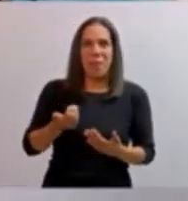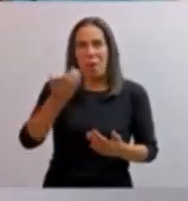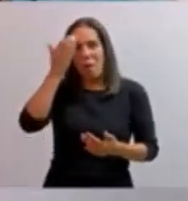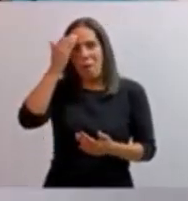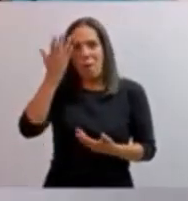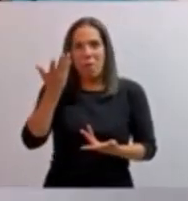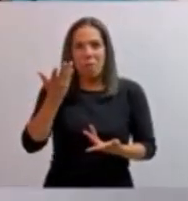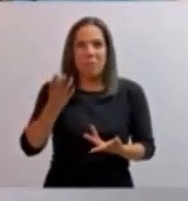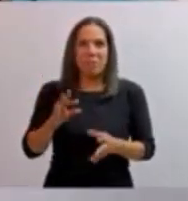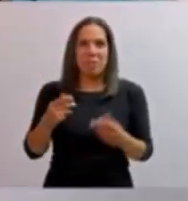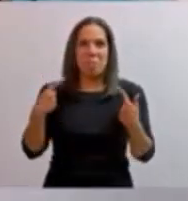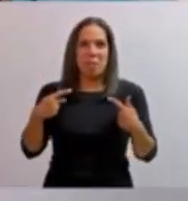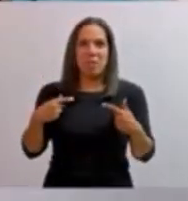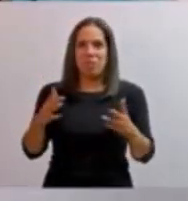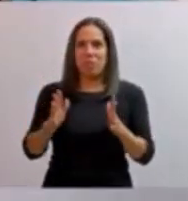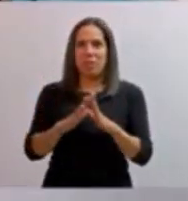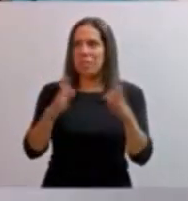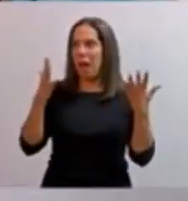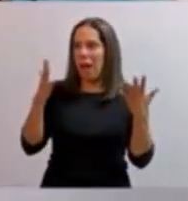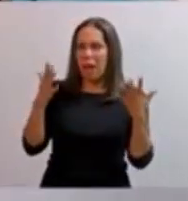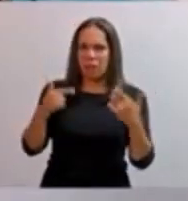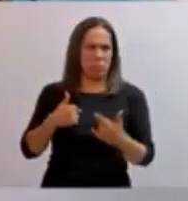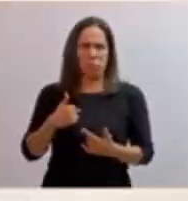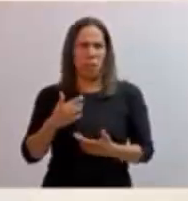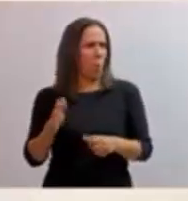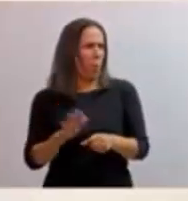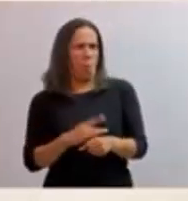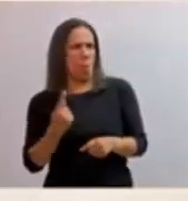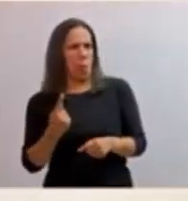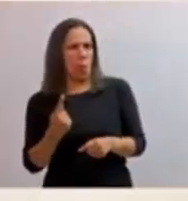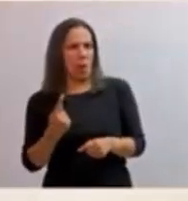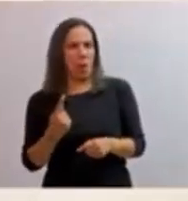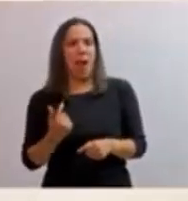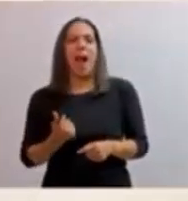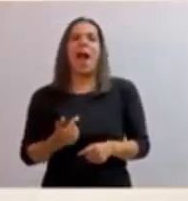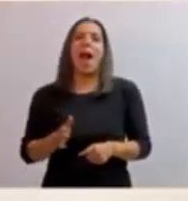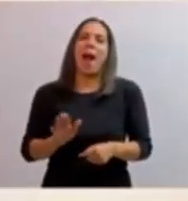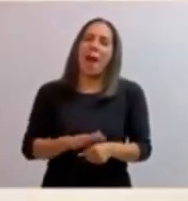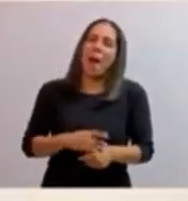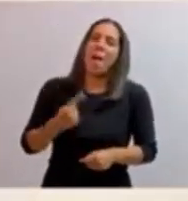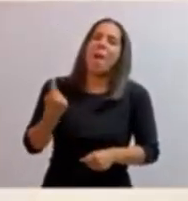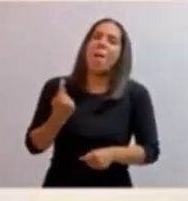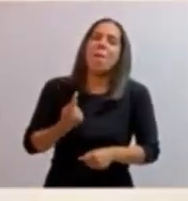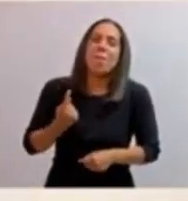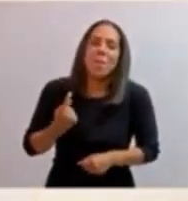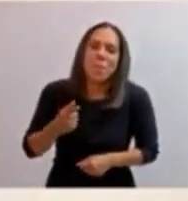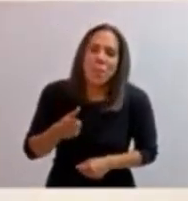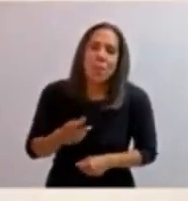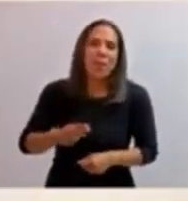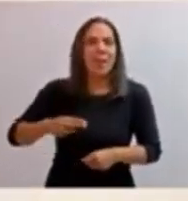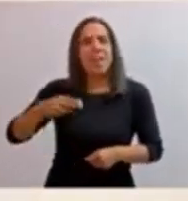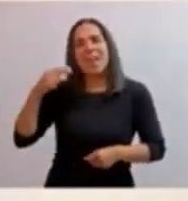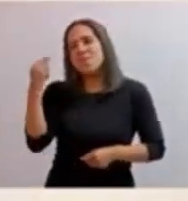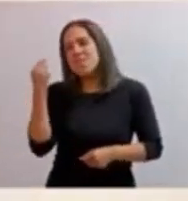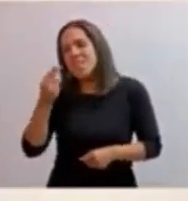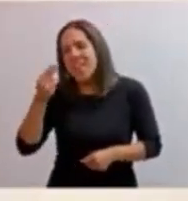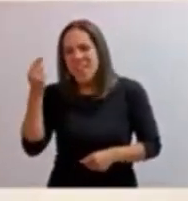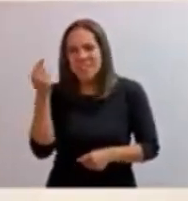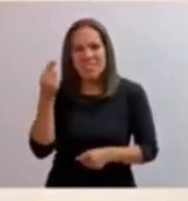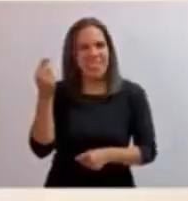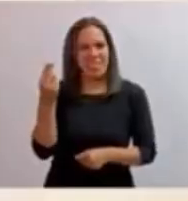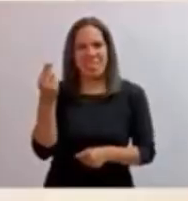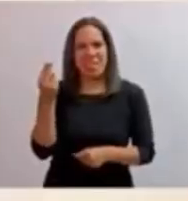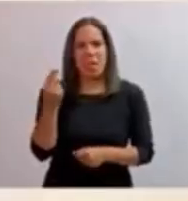sí me hizo darme cuenta es que lo que las escuelas estaban necesitando, en este caso las